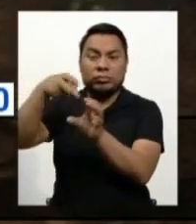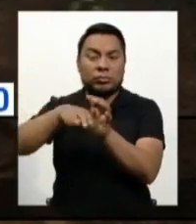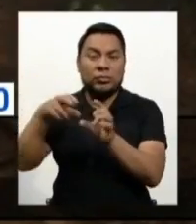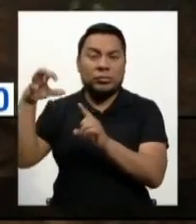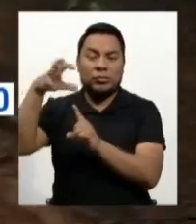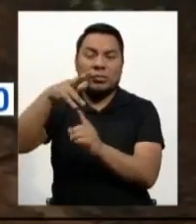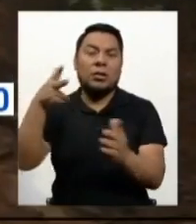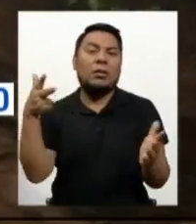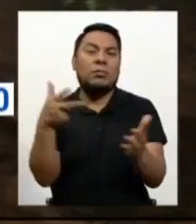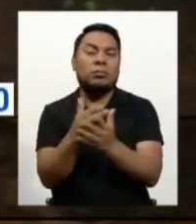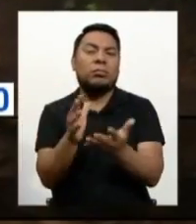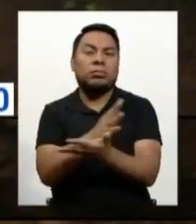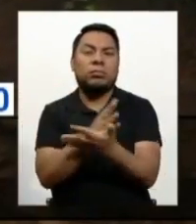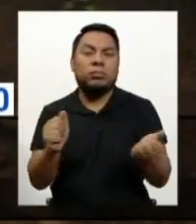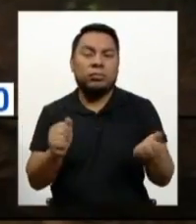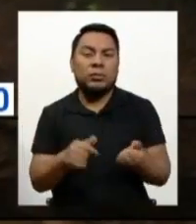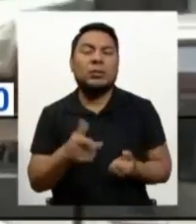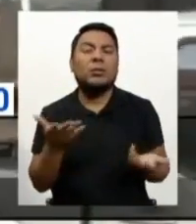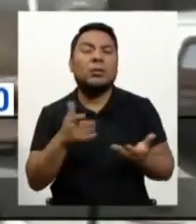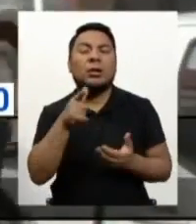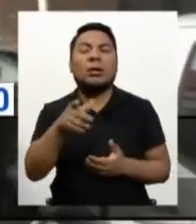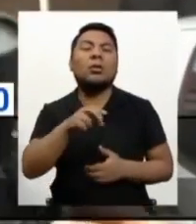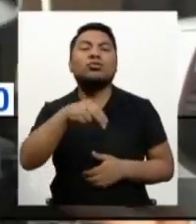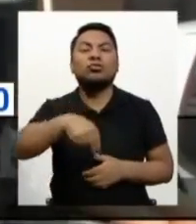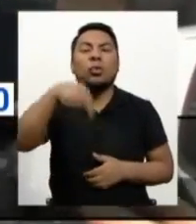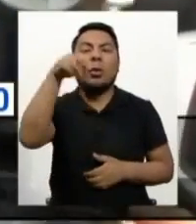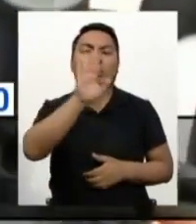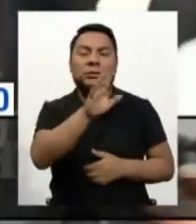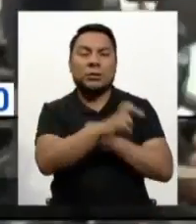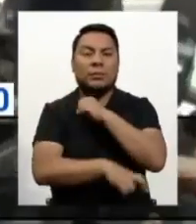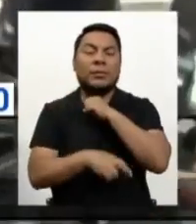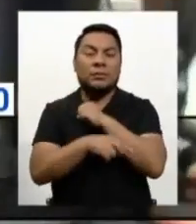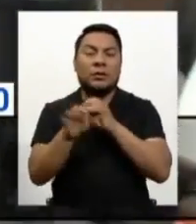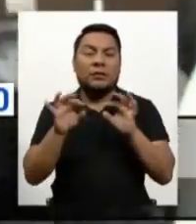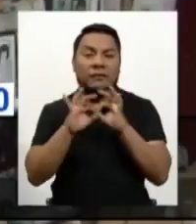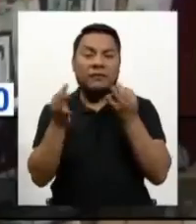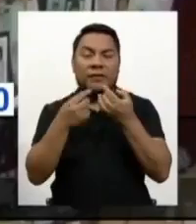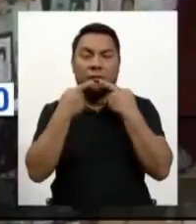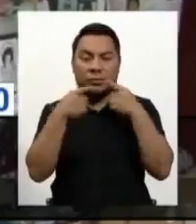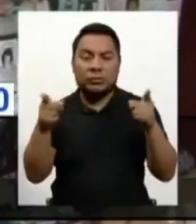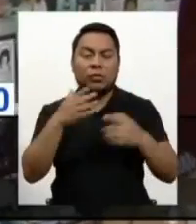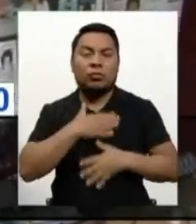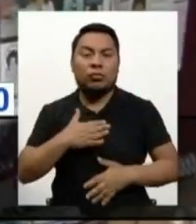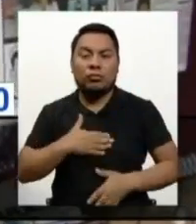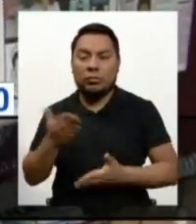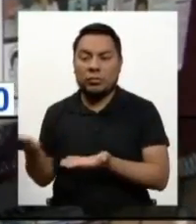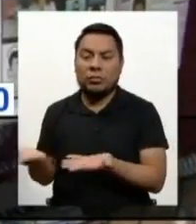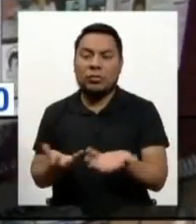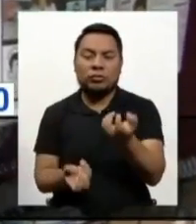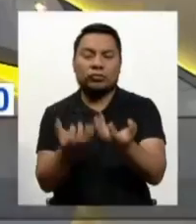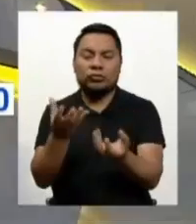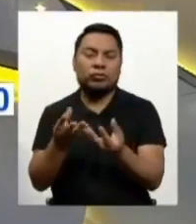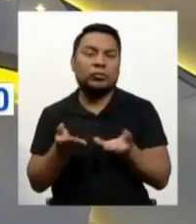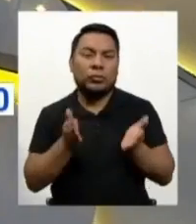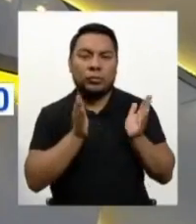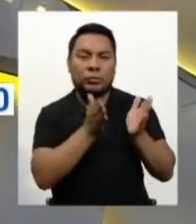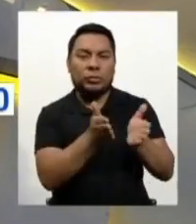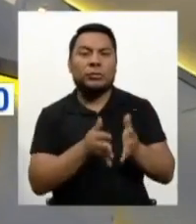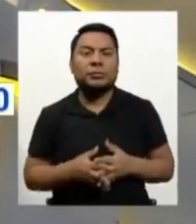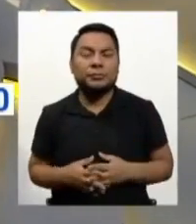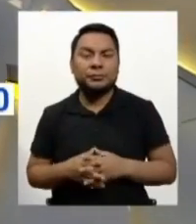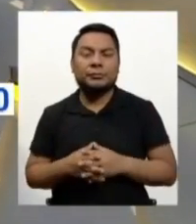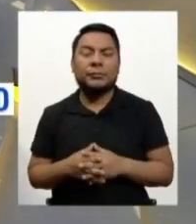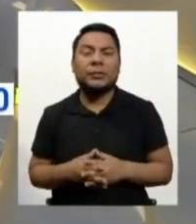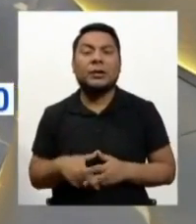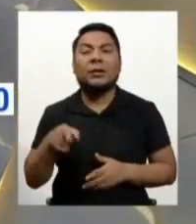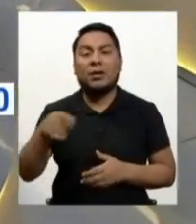se estrelló en la ciudad de Comayagua, al noroeste del país. La familia anunció que sus restos serán cremados. Bueno,